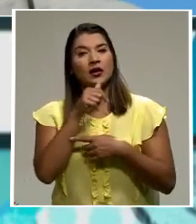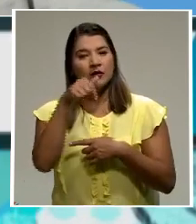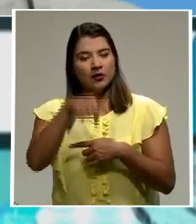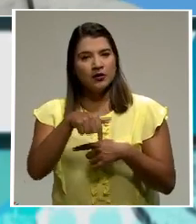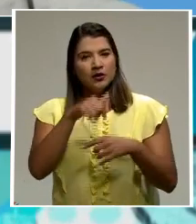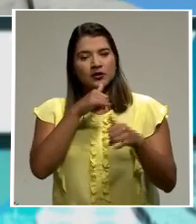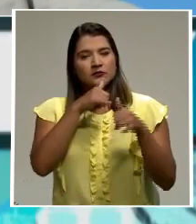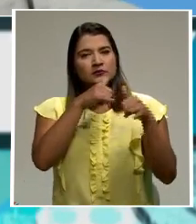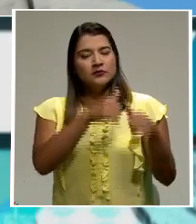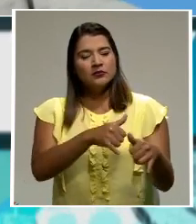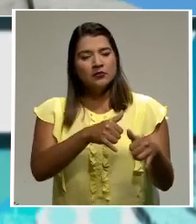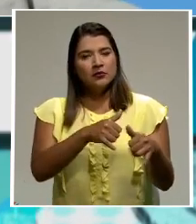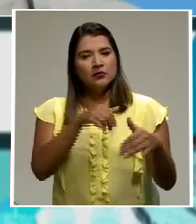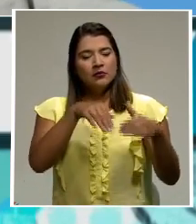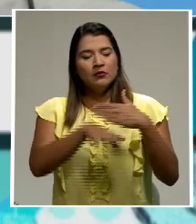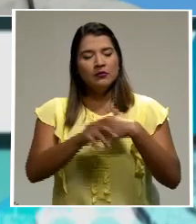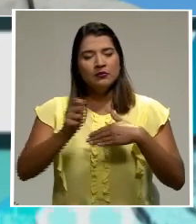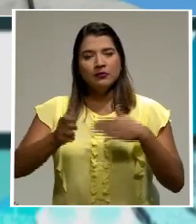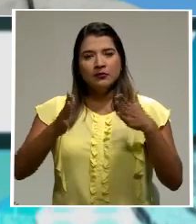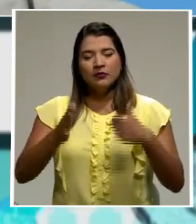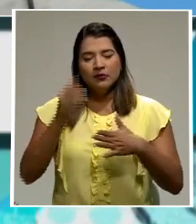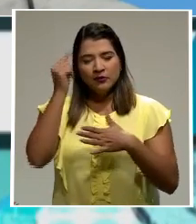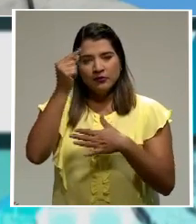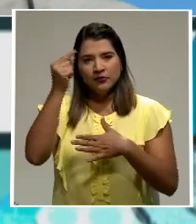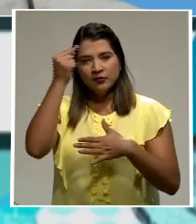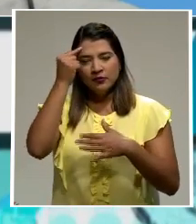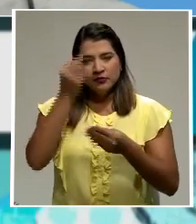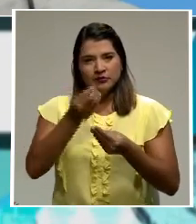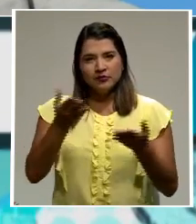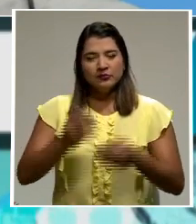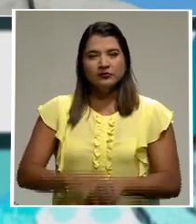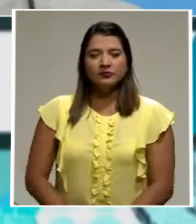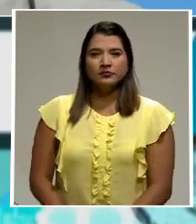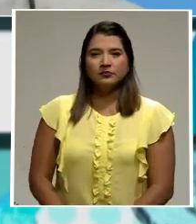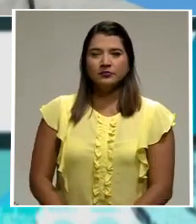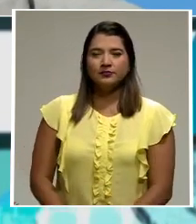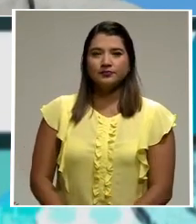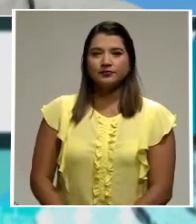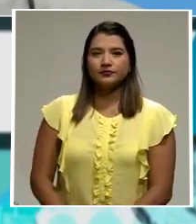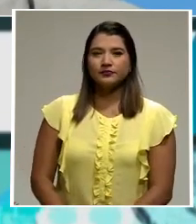denuncia ante la Procuraduría de la Ética Pública?